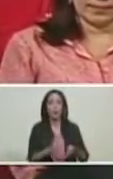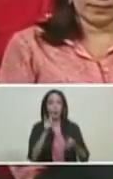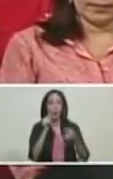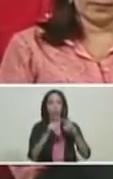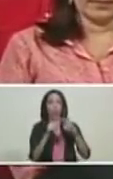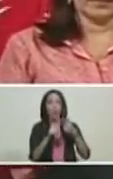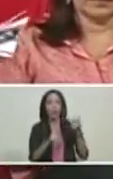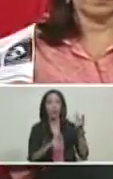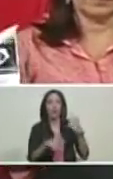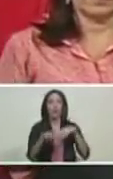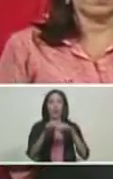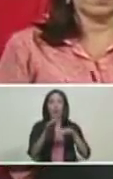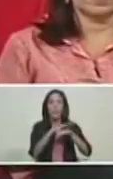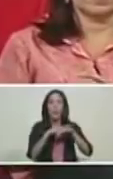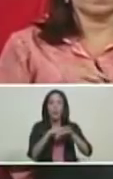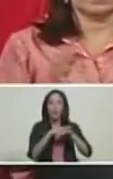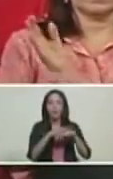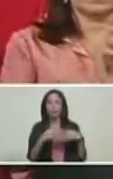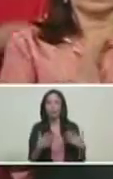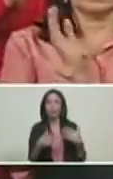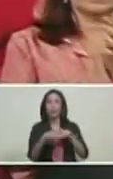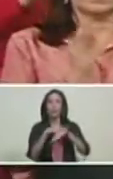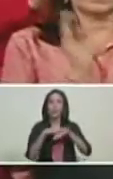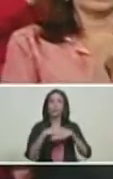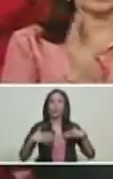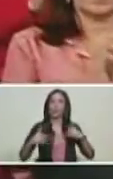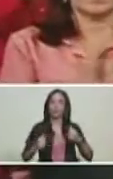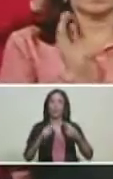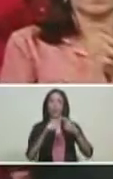Alvarado, ministro del Poder Popular para la Salud.